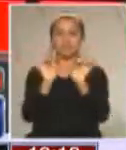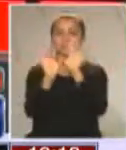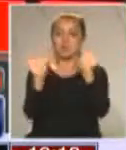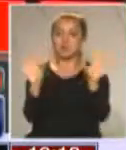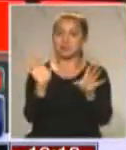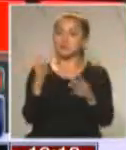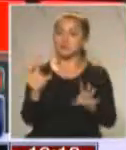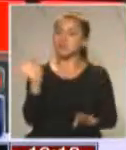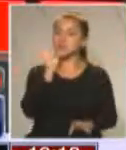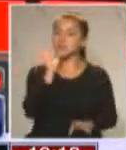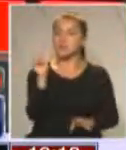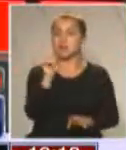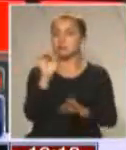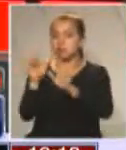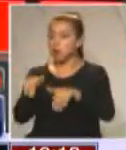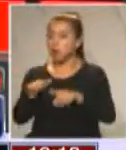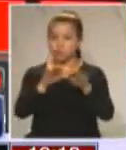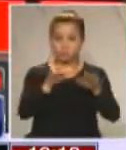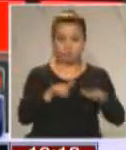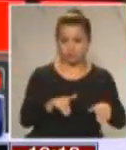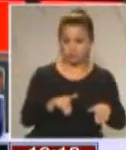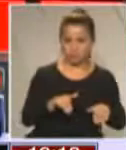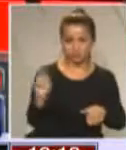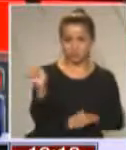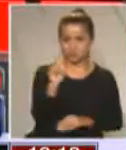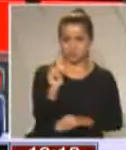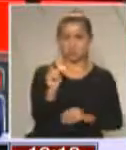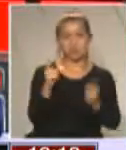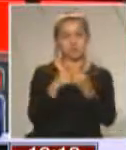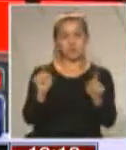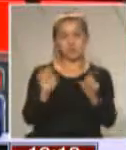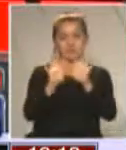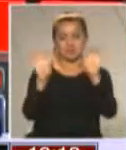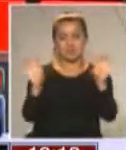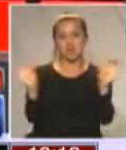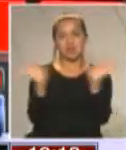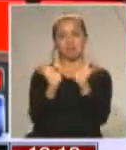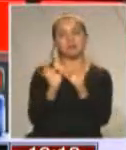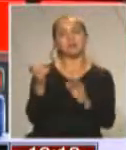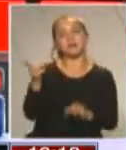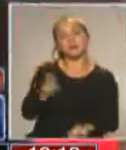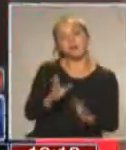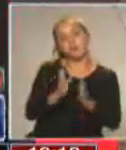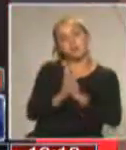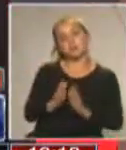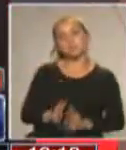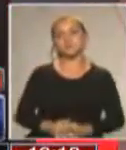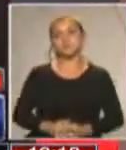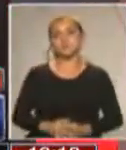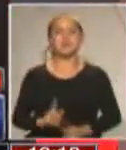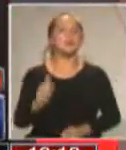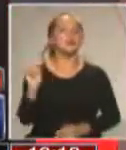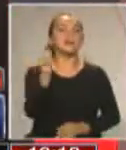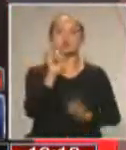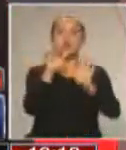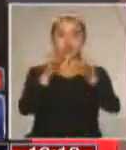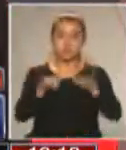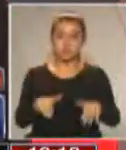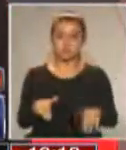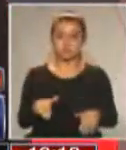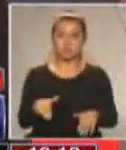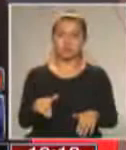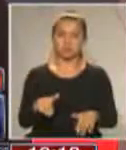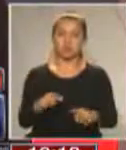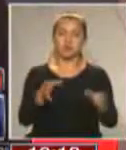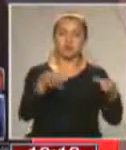lo dijiste, que no es lo mismo, no es comparable. Detallar un poco eso. A ver, no es lo mismo básicamente porque